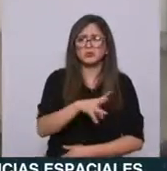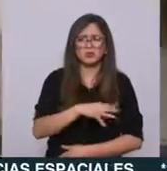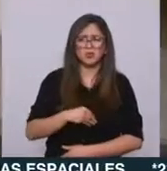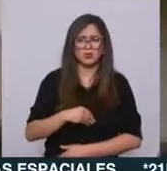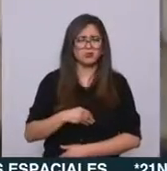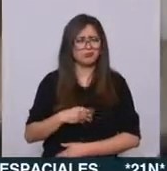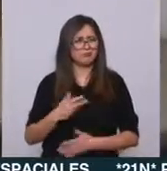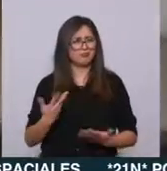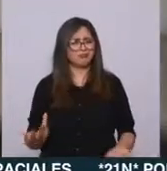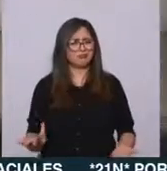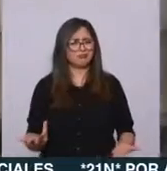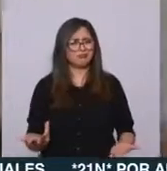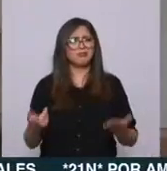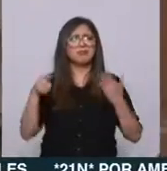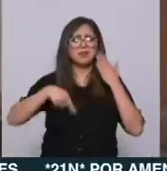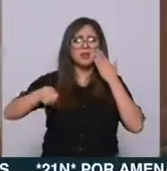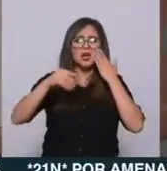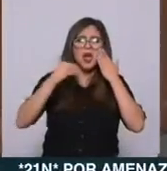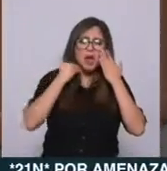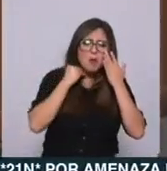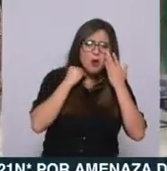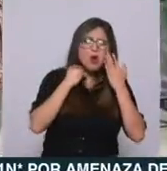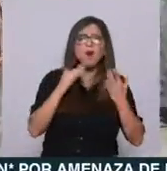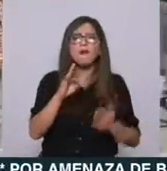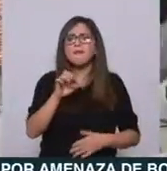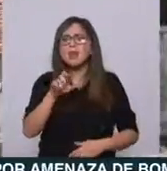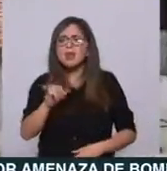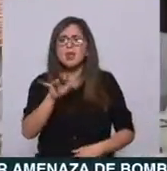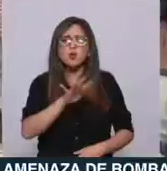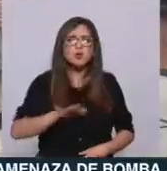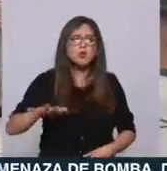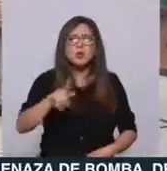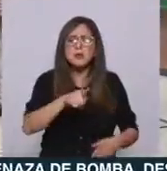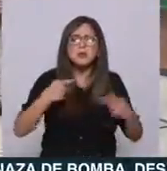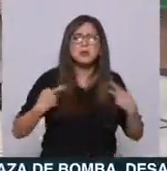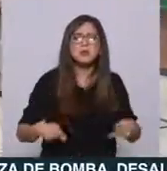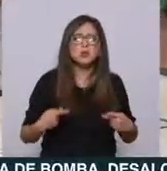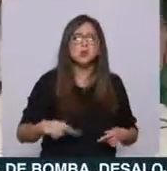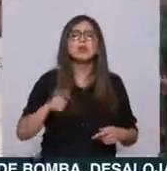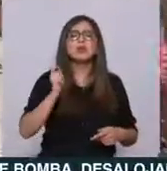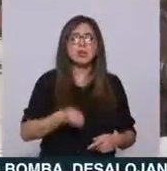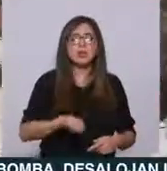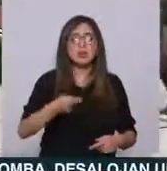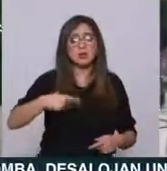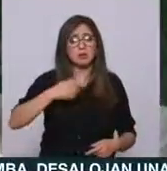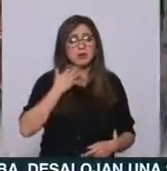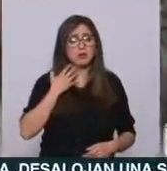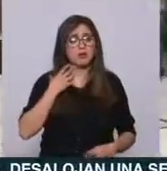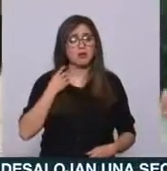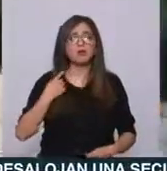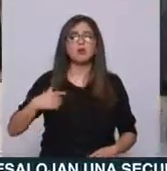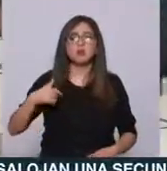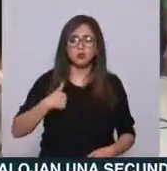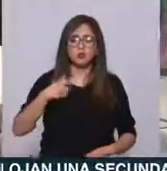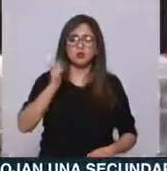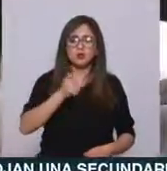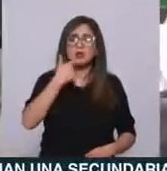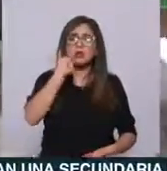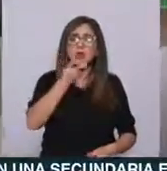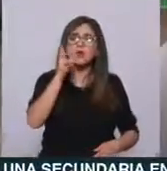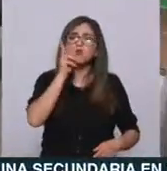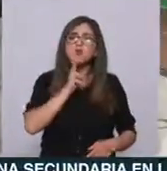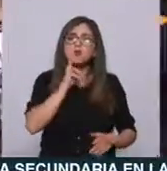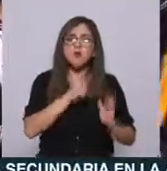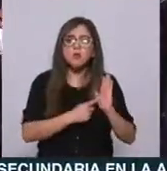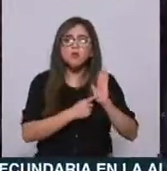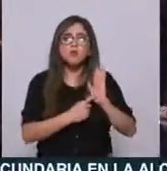los abogados, Feli, Juan, amigos radioescuchas y televidentes, que a confesión de parte, relevo de pruebas, vienen